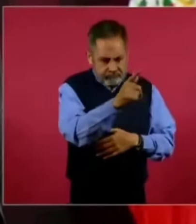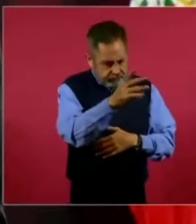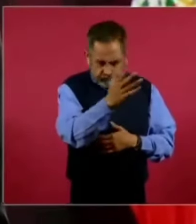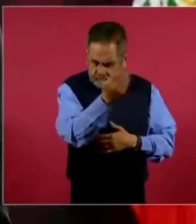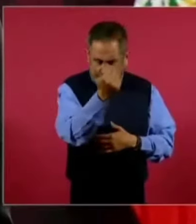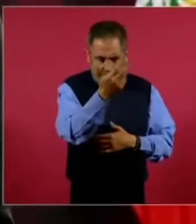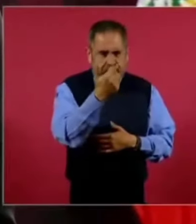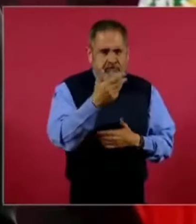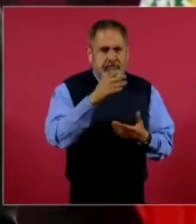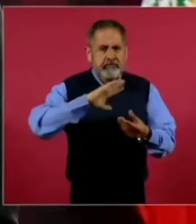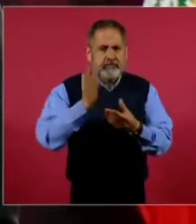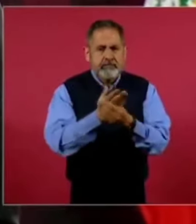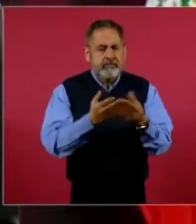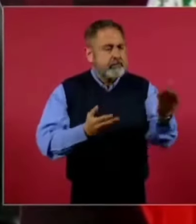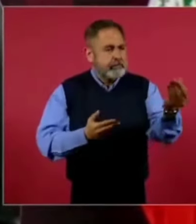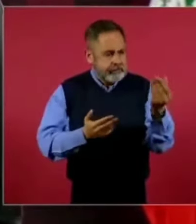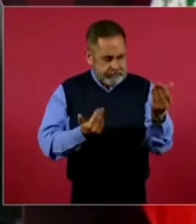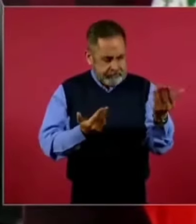el expediente.